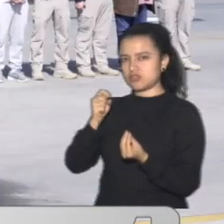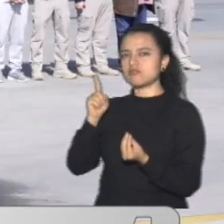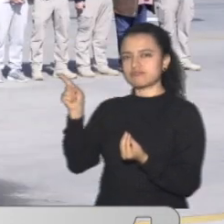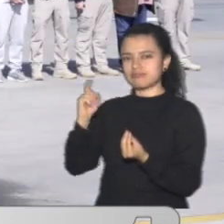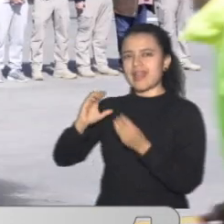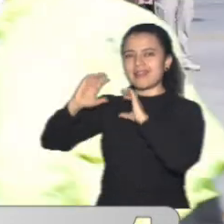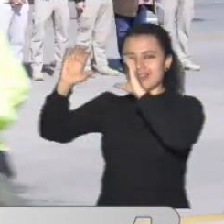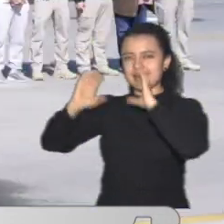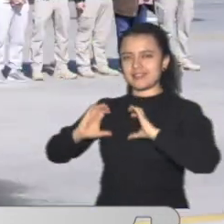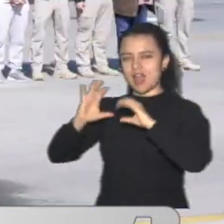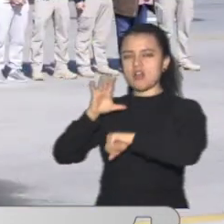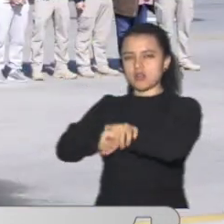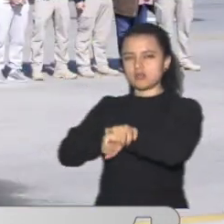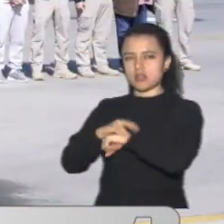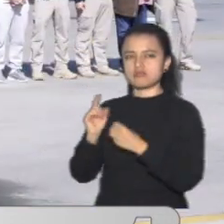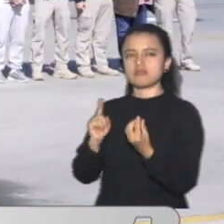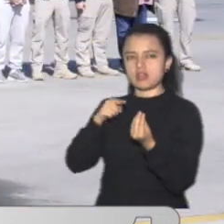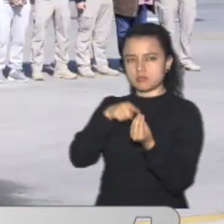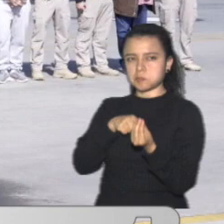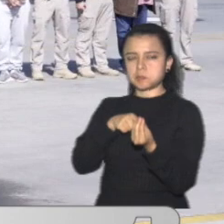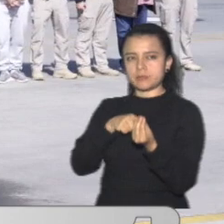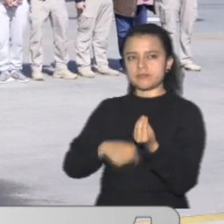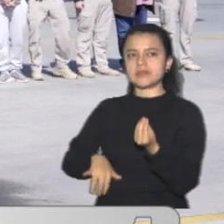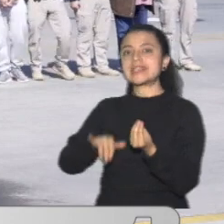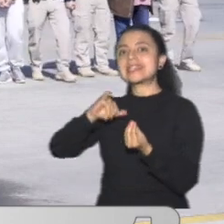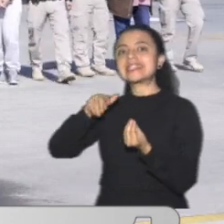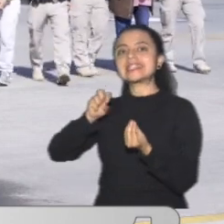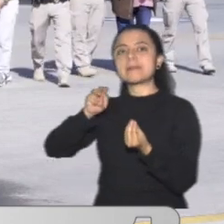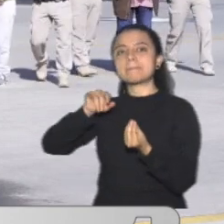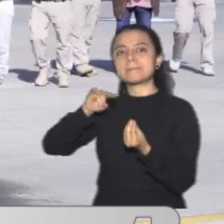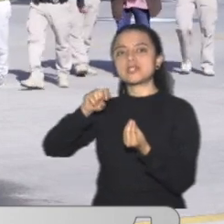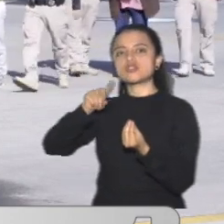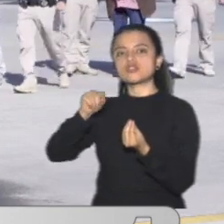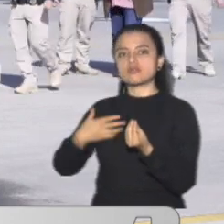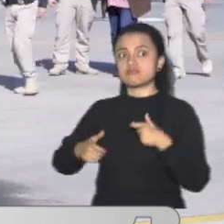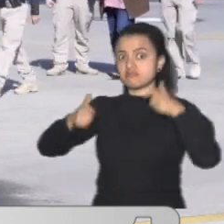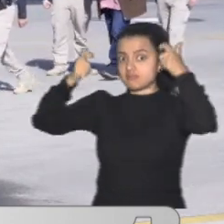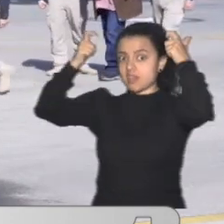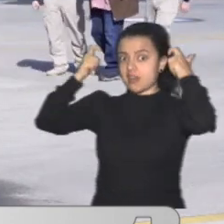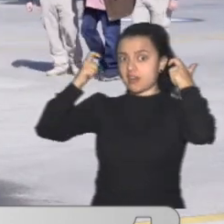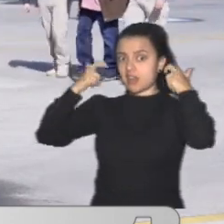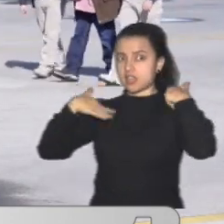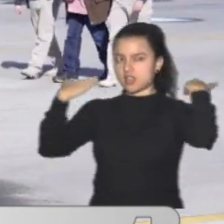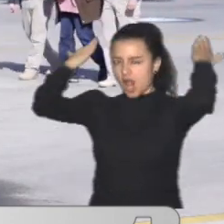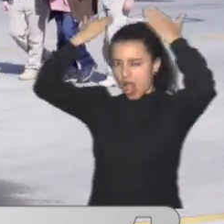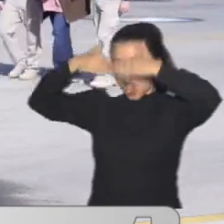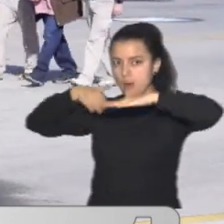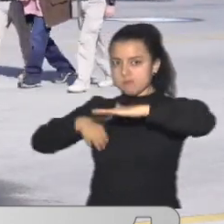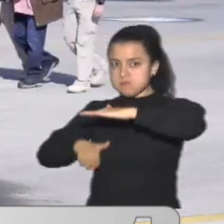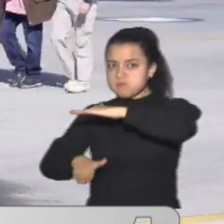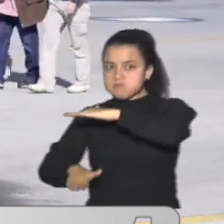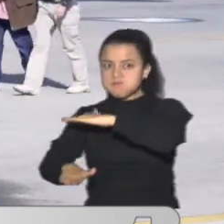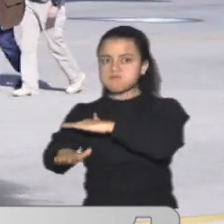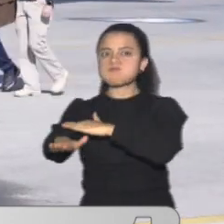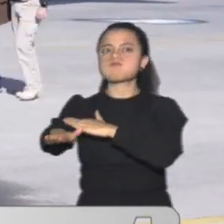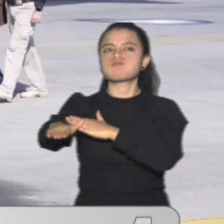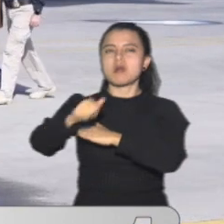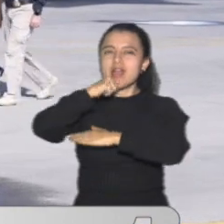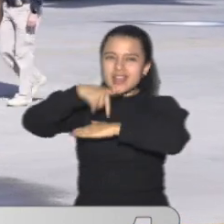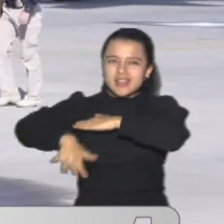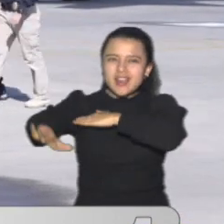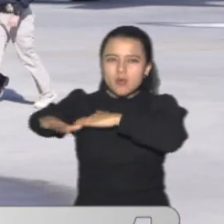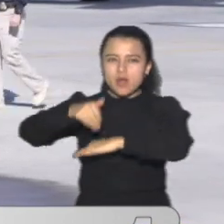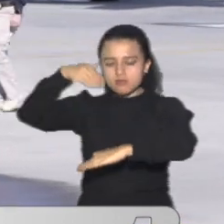también ya mesón cuero perlaza al diaria min son considerado como el rey de los semisumergibles de las farc y encargado de la recolección y procesamiento